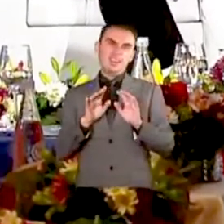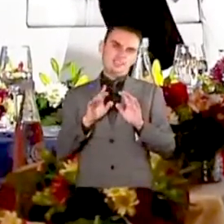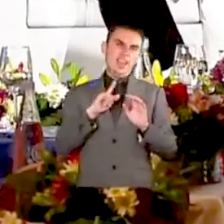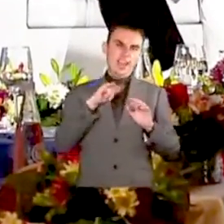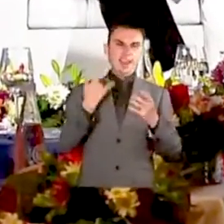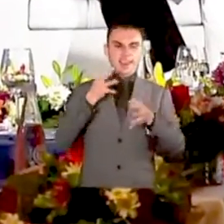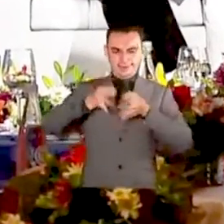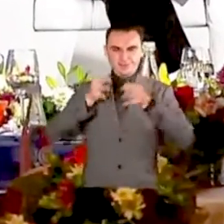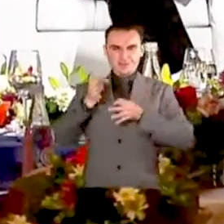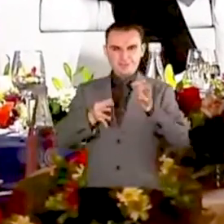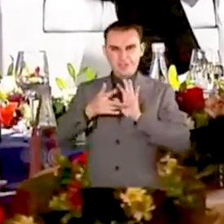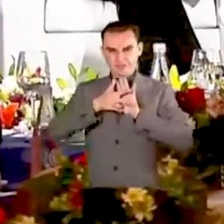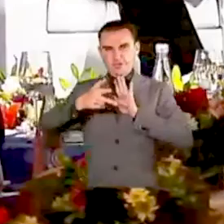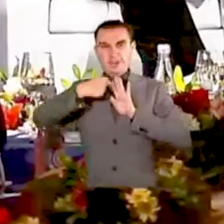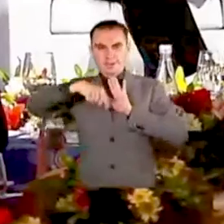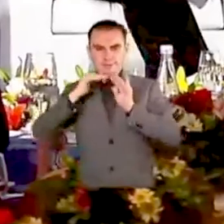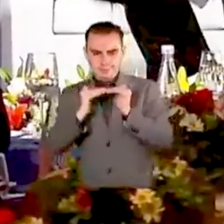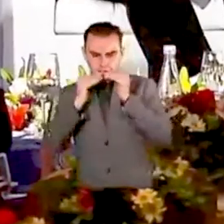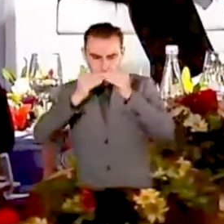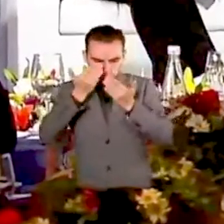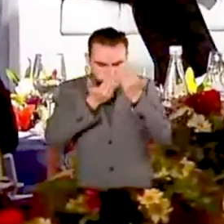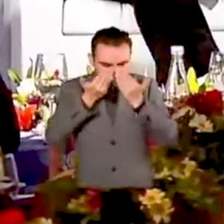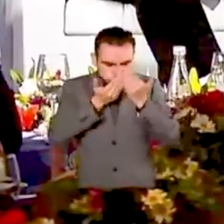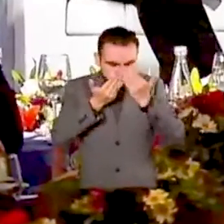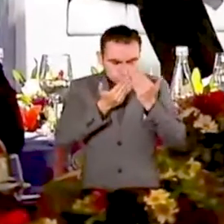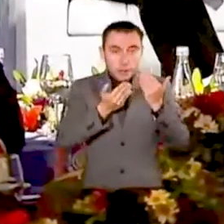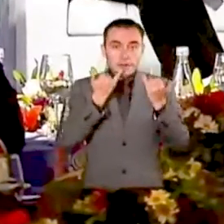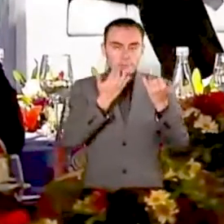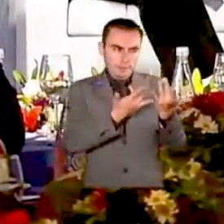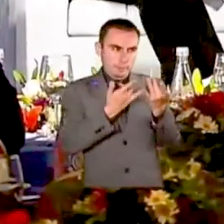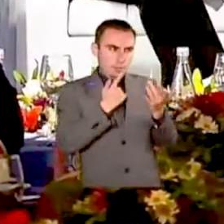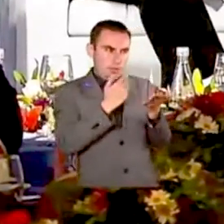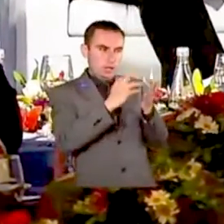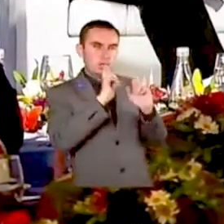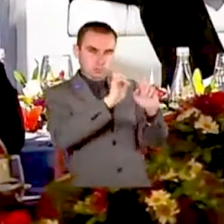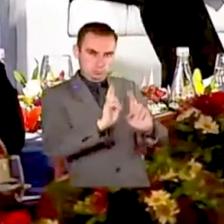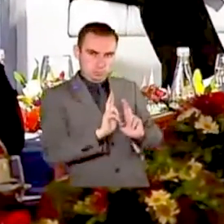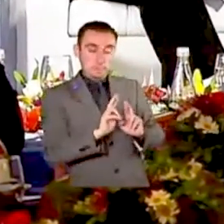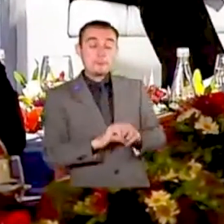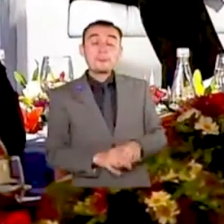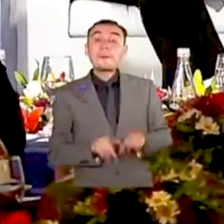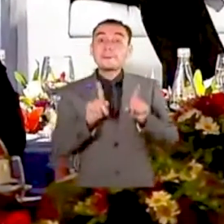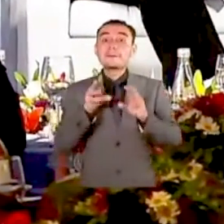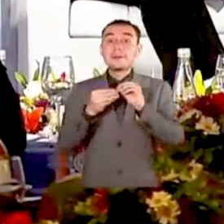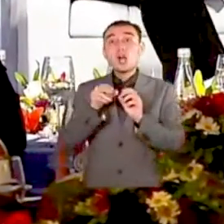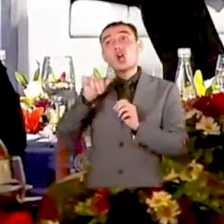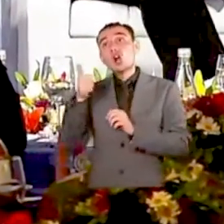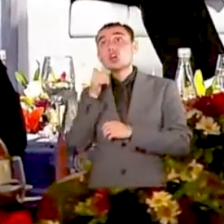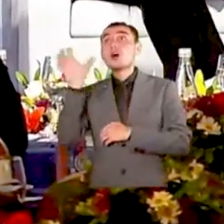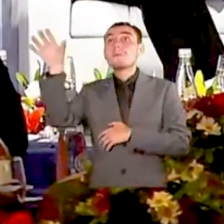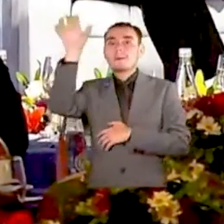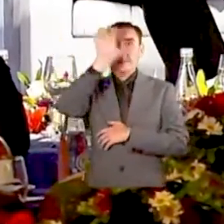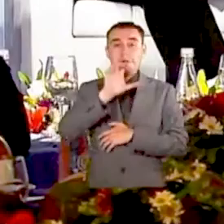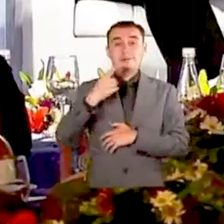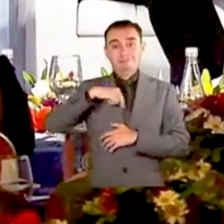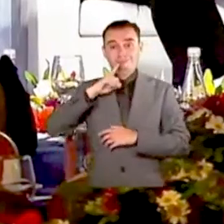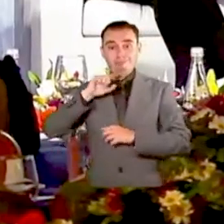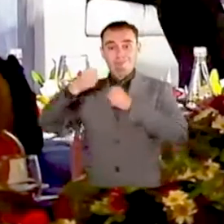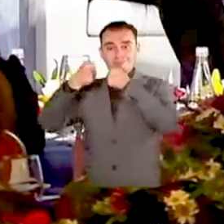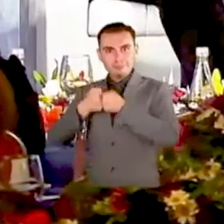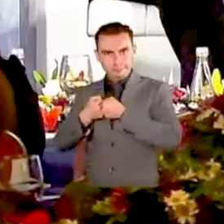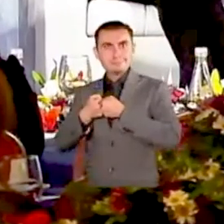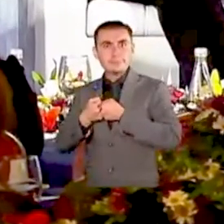para implementarlo. Pero tenemos varios convenios vigentes, aparte de ese, de Colombia con otros países,